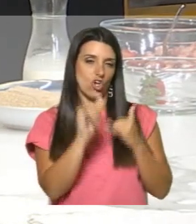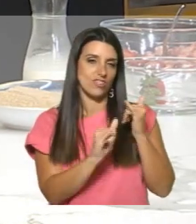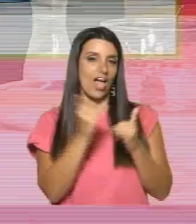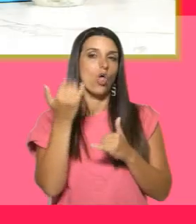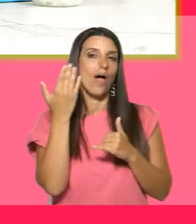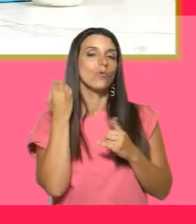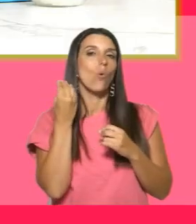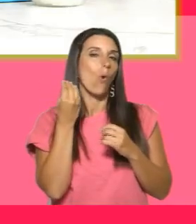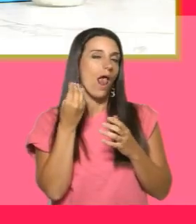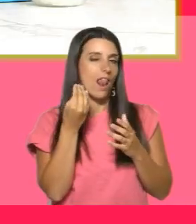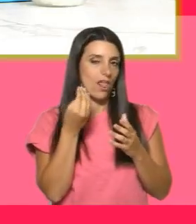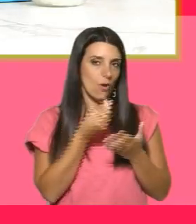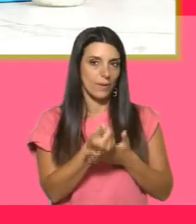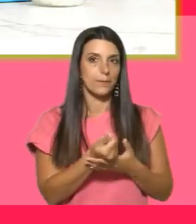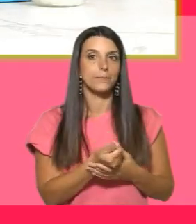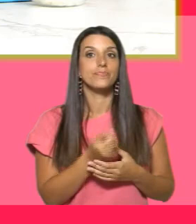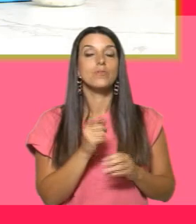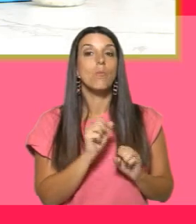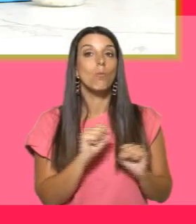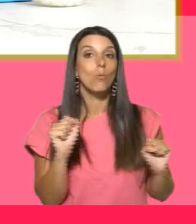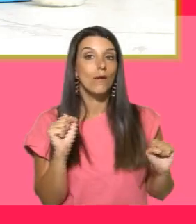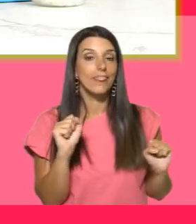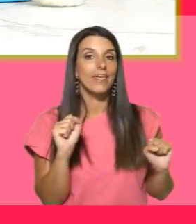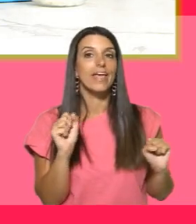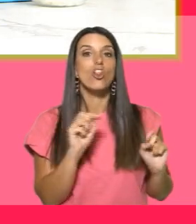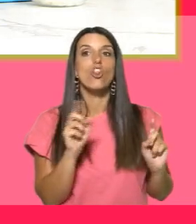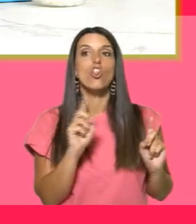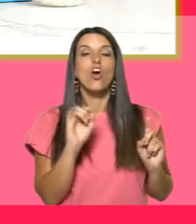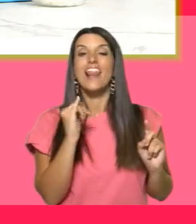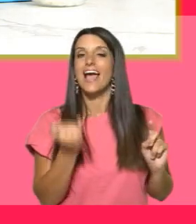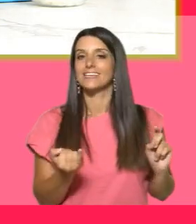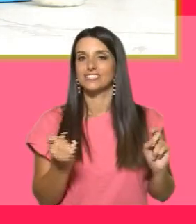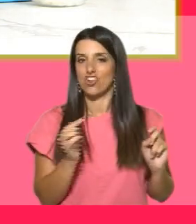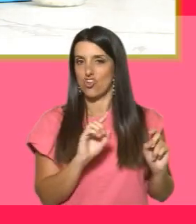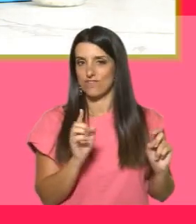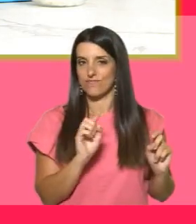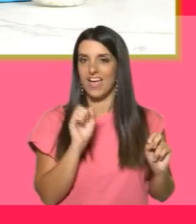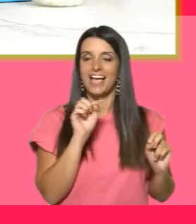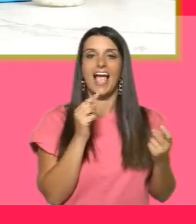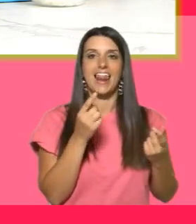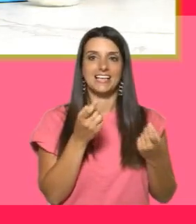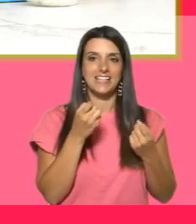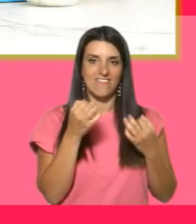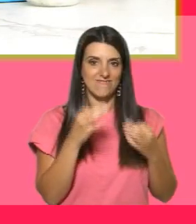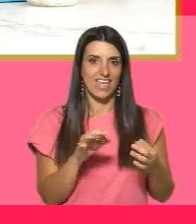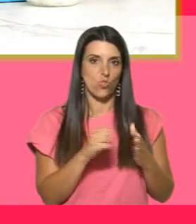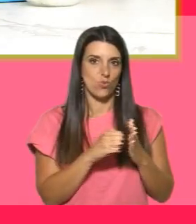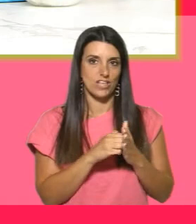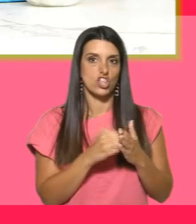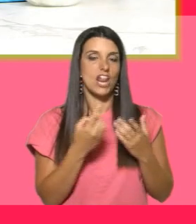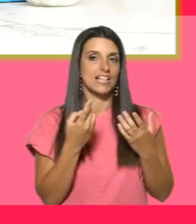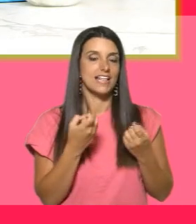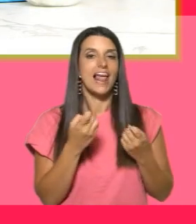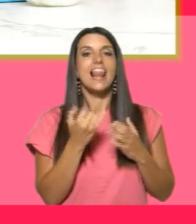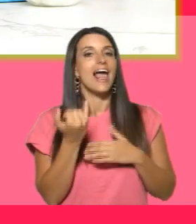veces. En lo posible, que no sea light. Viste que hay quesos light, pero acá vos necesitas como la consistencia. Entonces, lo light